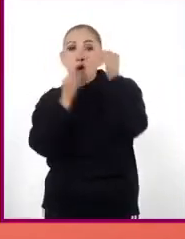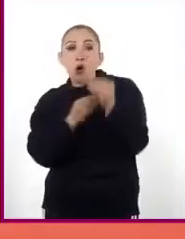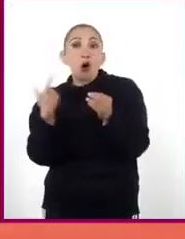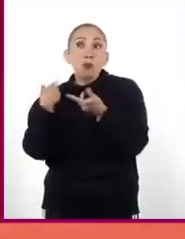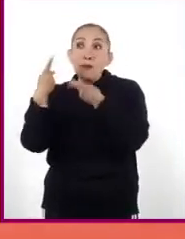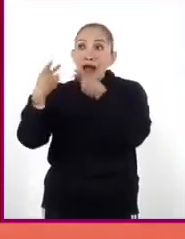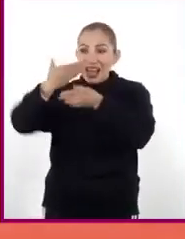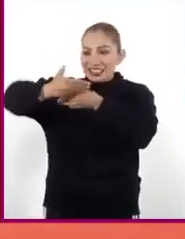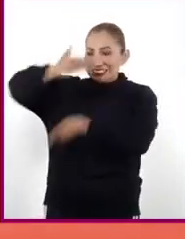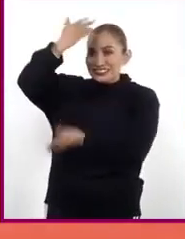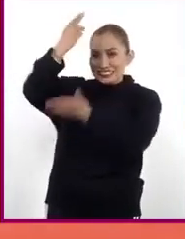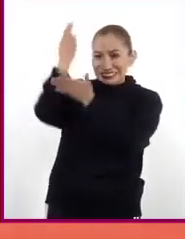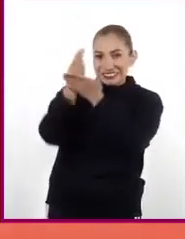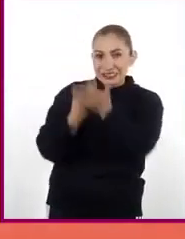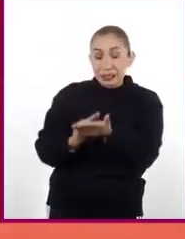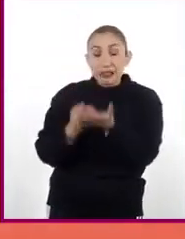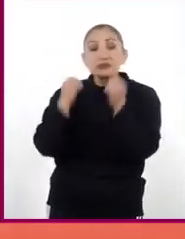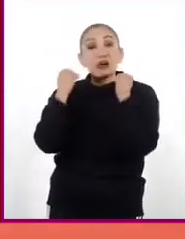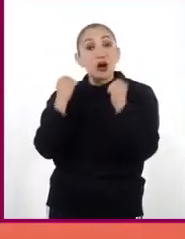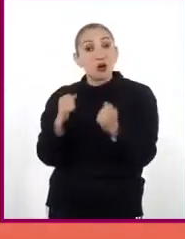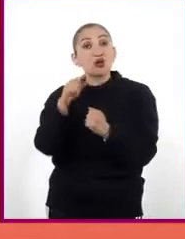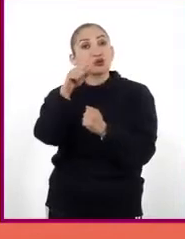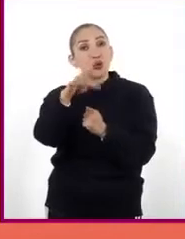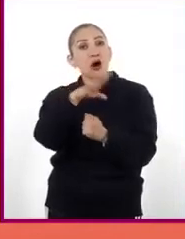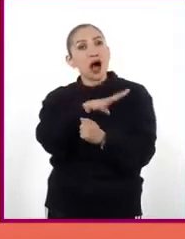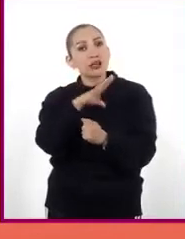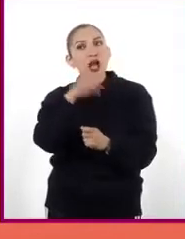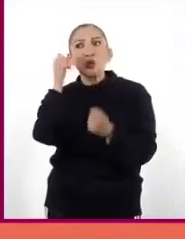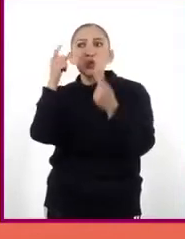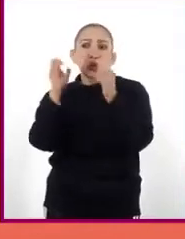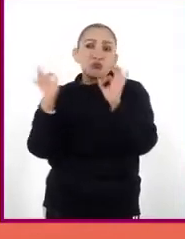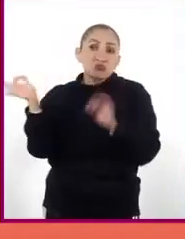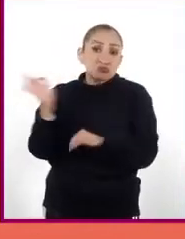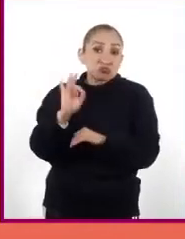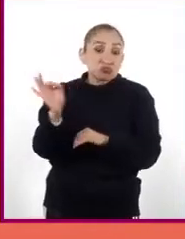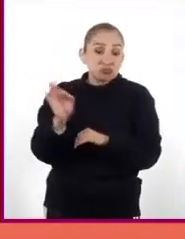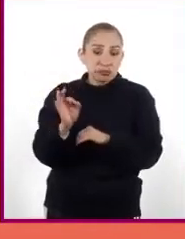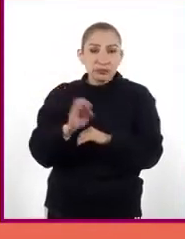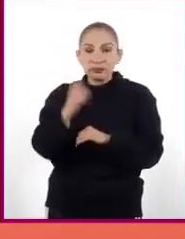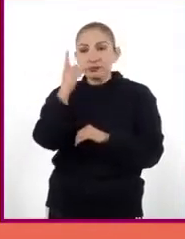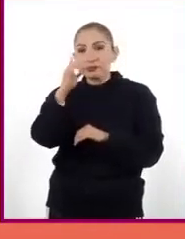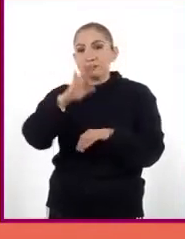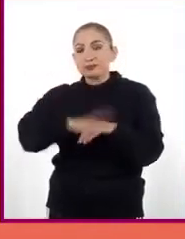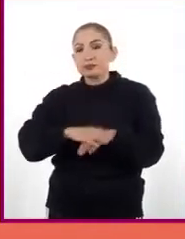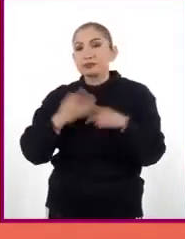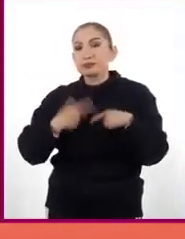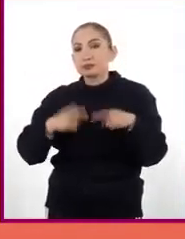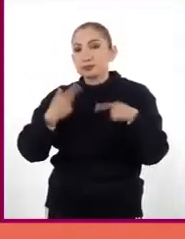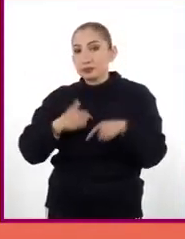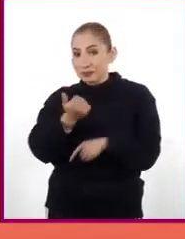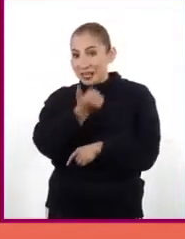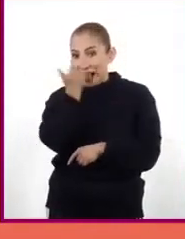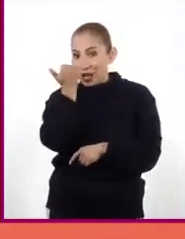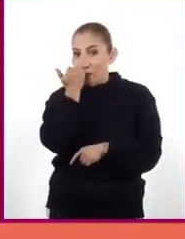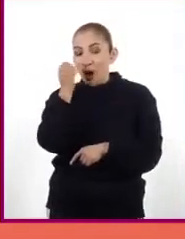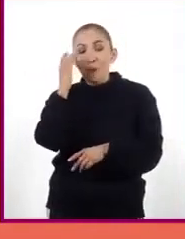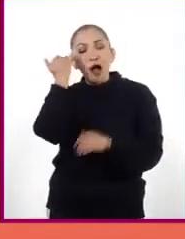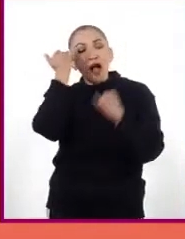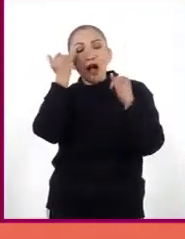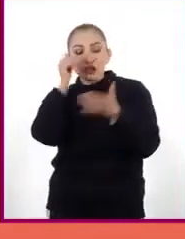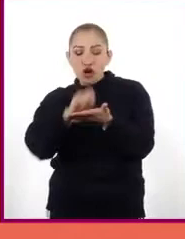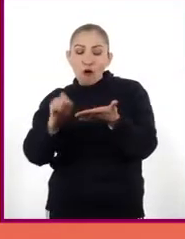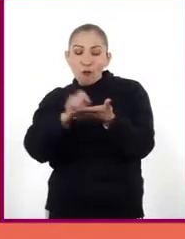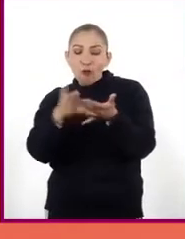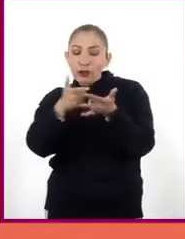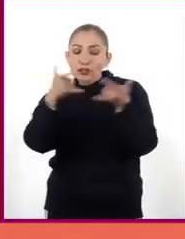escenógrafos. Con toda seguridad, también ha habido casos en los que uno o más estudiantes juegan a ser dramaturgas